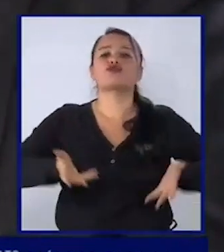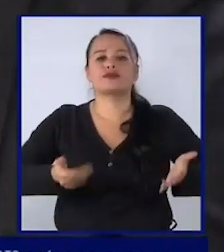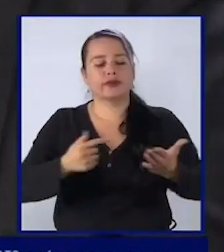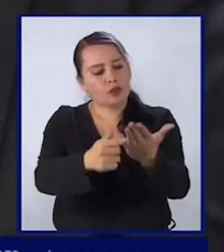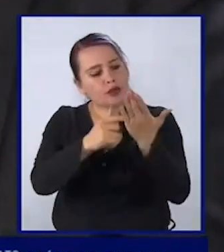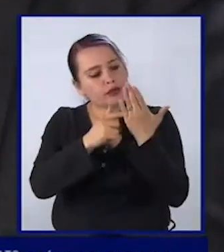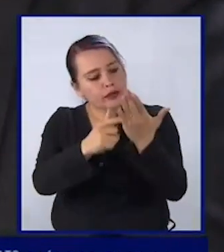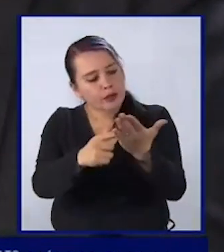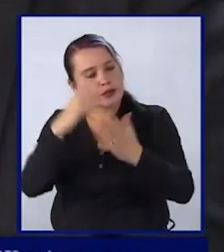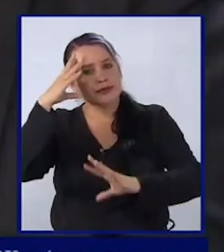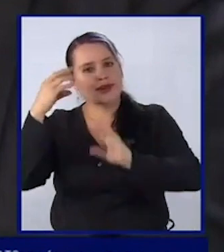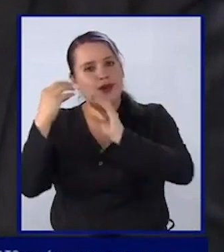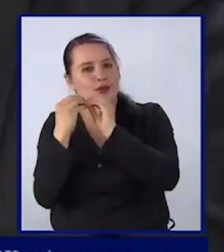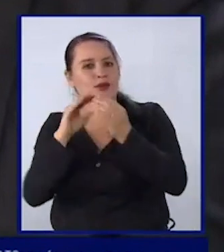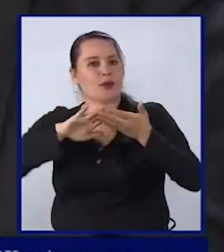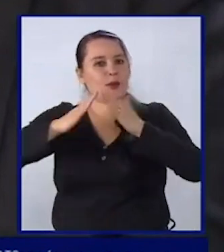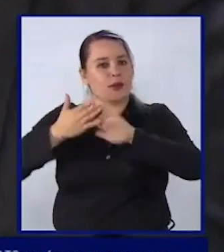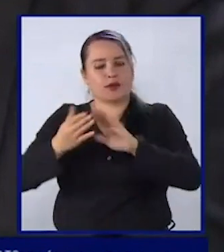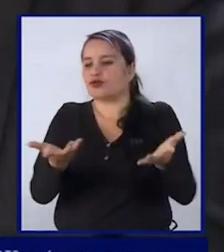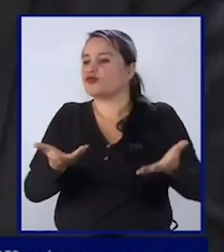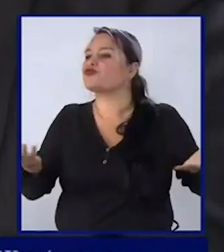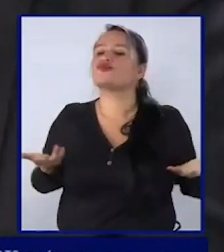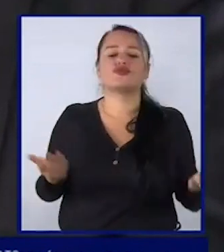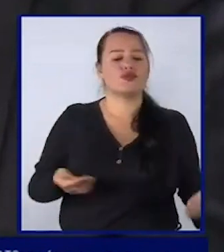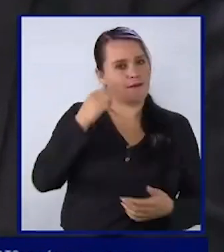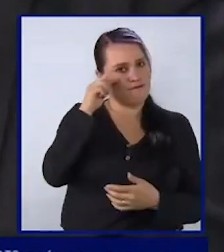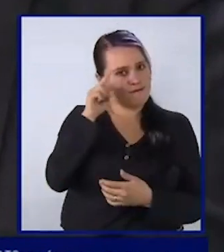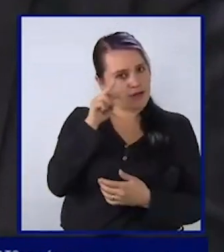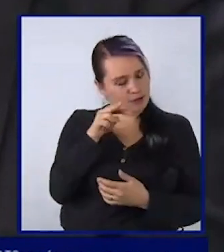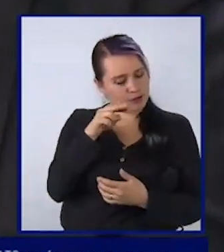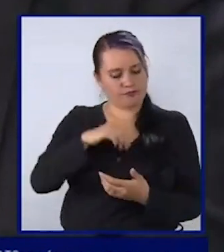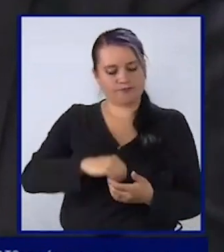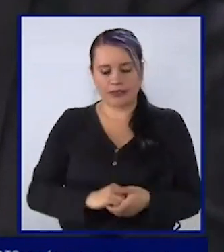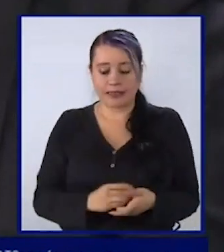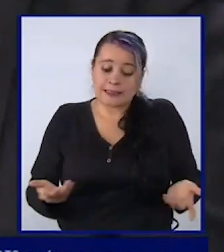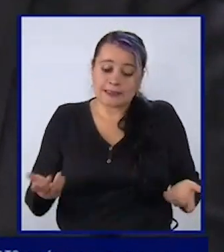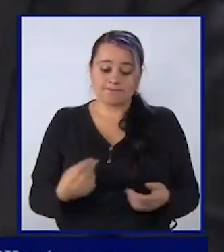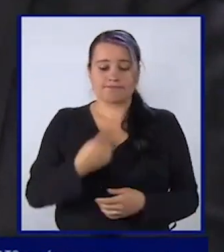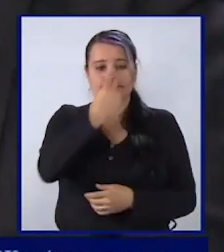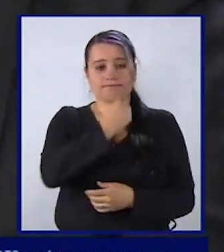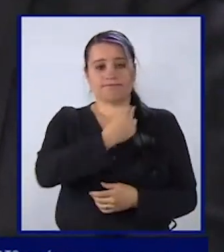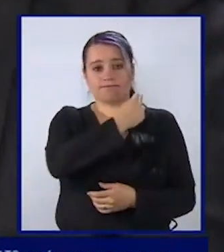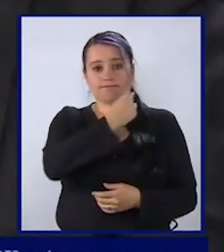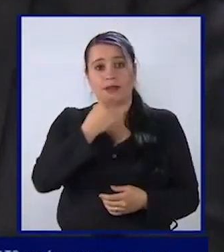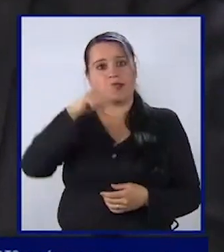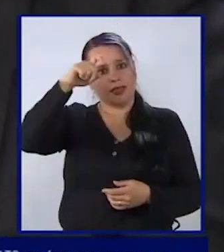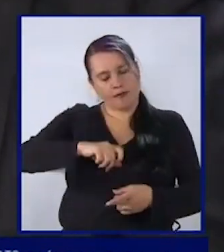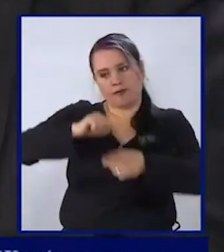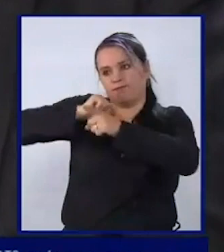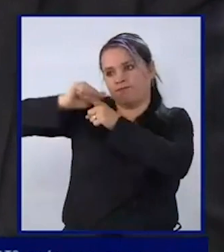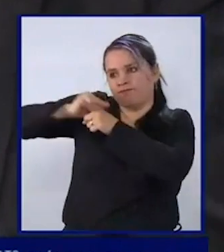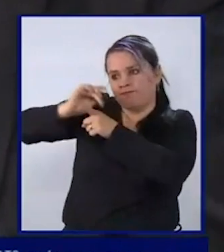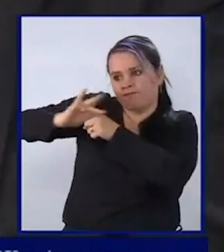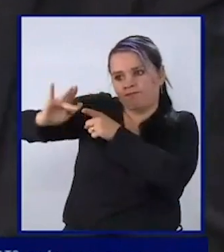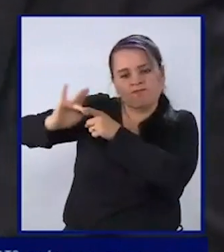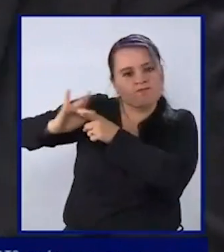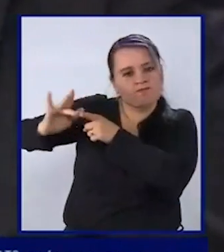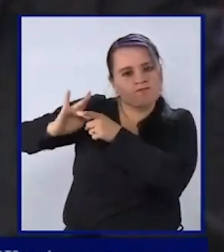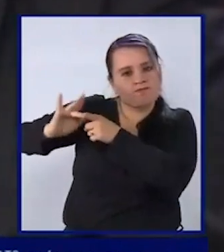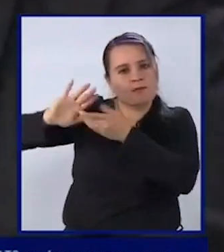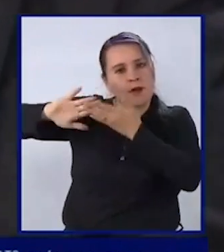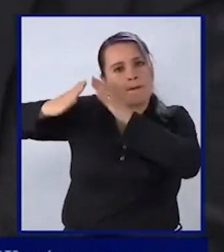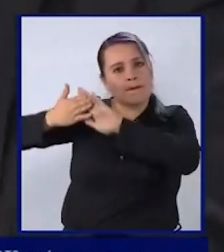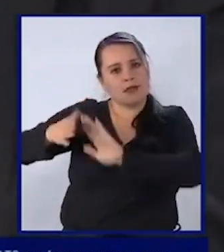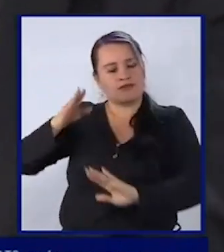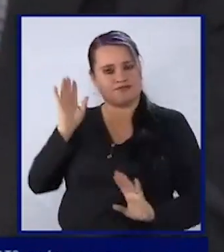territorios, todavía el Estado es débil, por ende, creo que nuestro compromiso debe ser, uno, fortalecer la implementación en su integralidad,